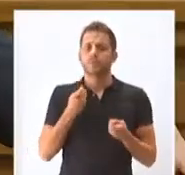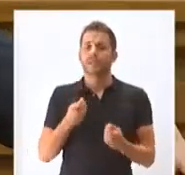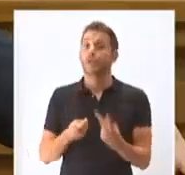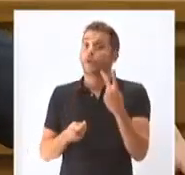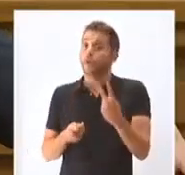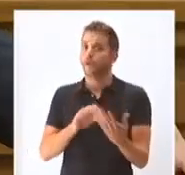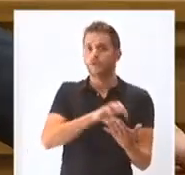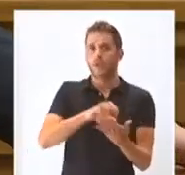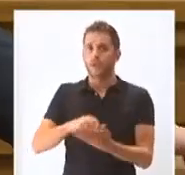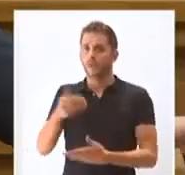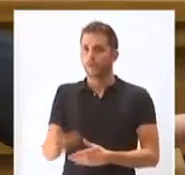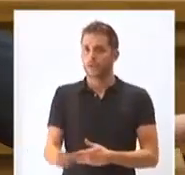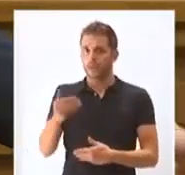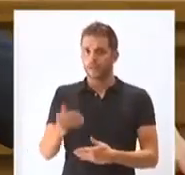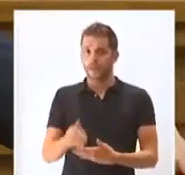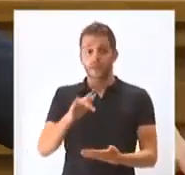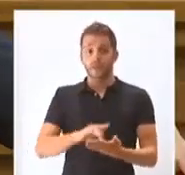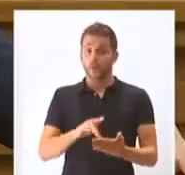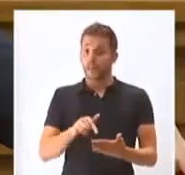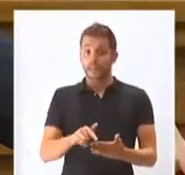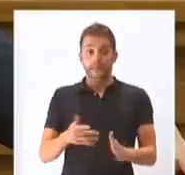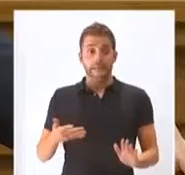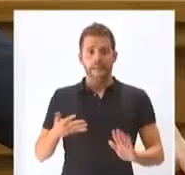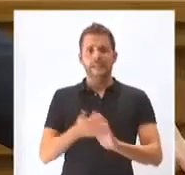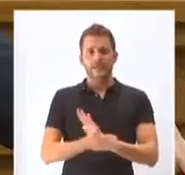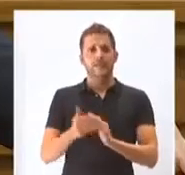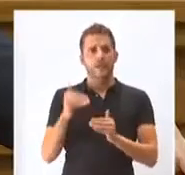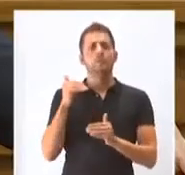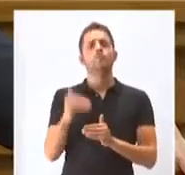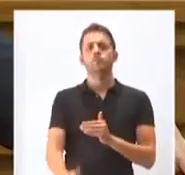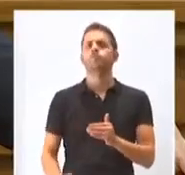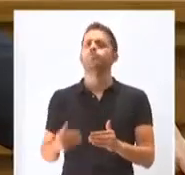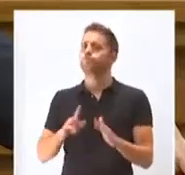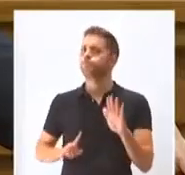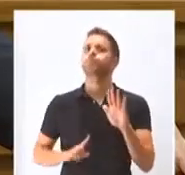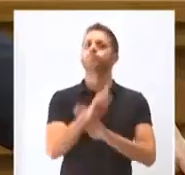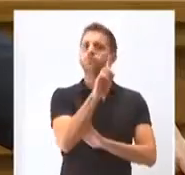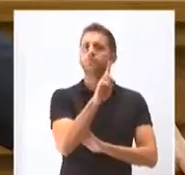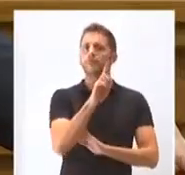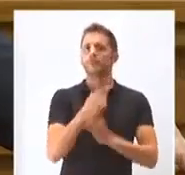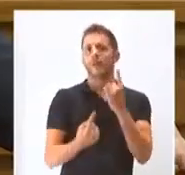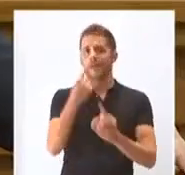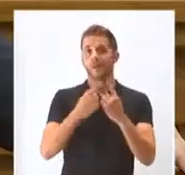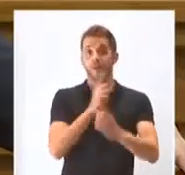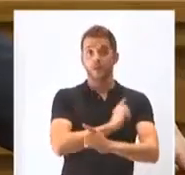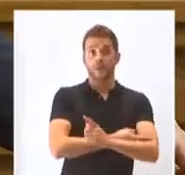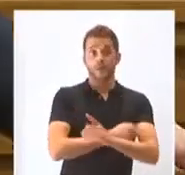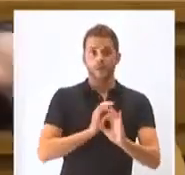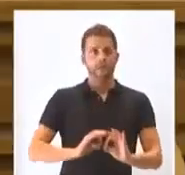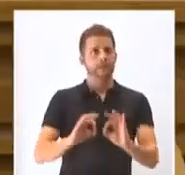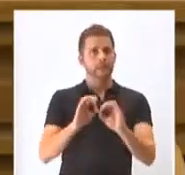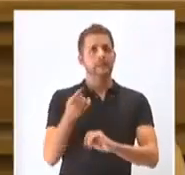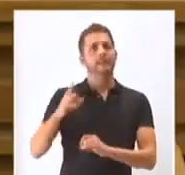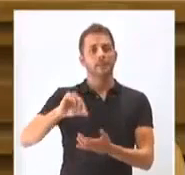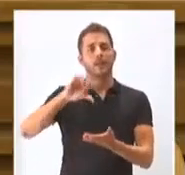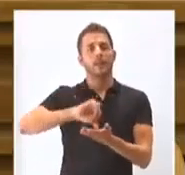importantes que de entrada van a significar un salto cualitativo en algunos deportes y sobre todo para algunas ciudades